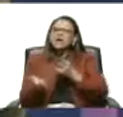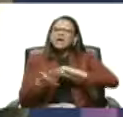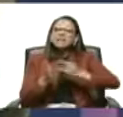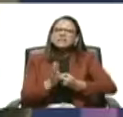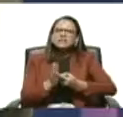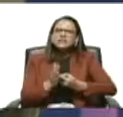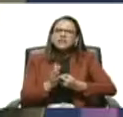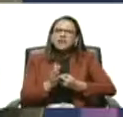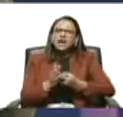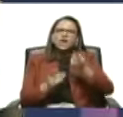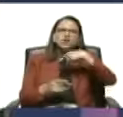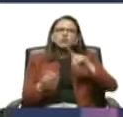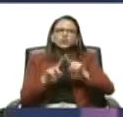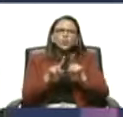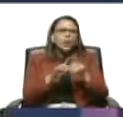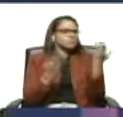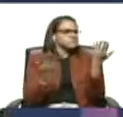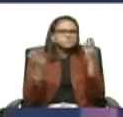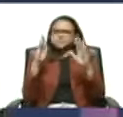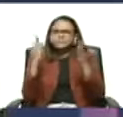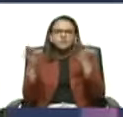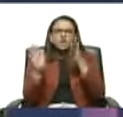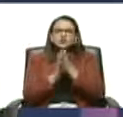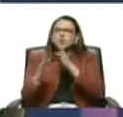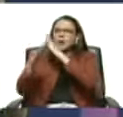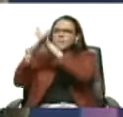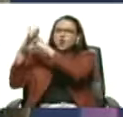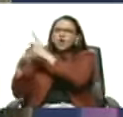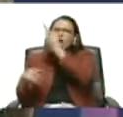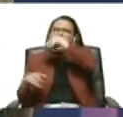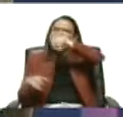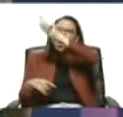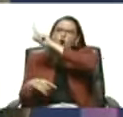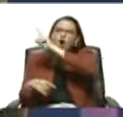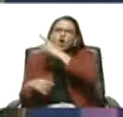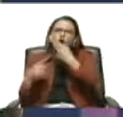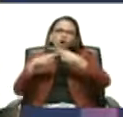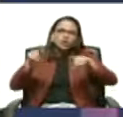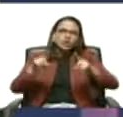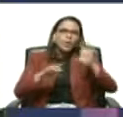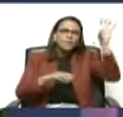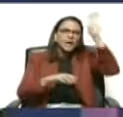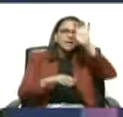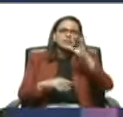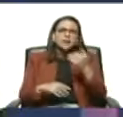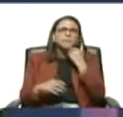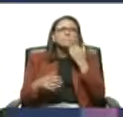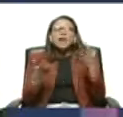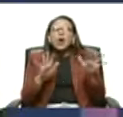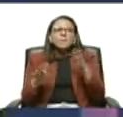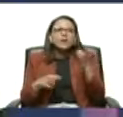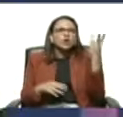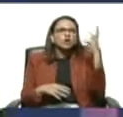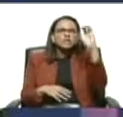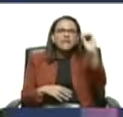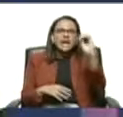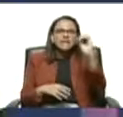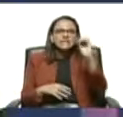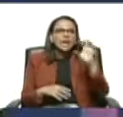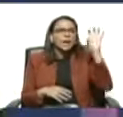hemos comparado y estudiado mucho los bloqueos para otros países, más de 30 países están bajo sanciones